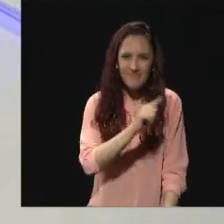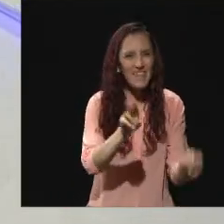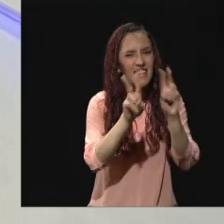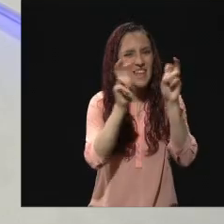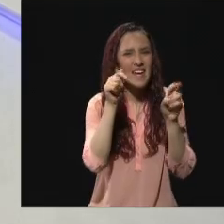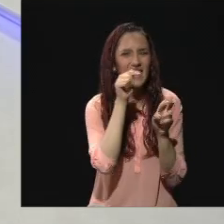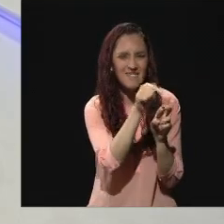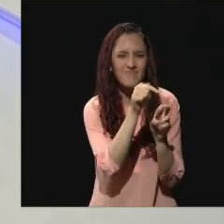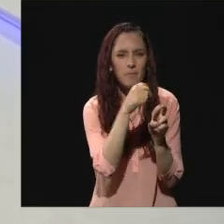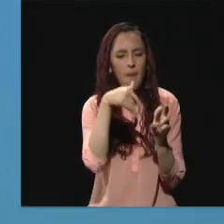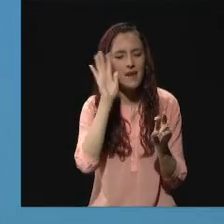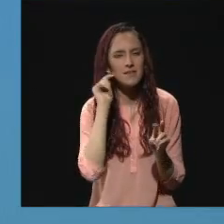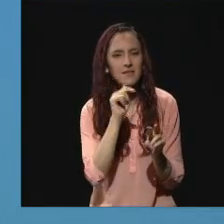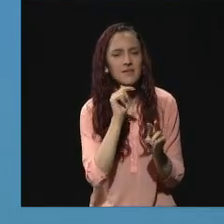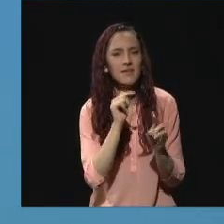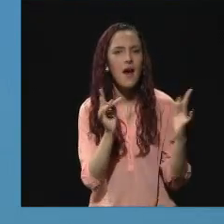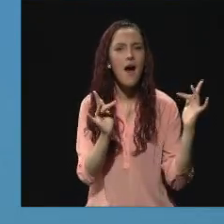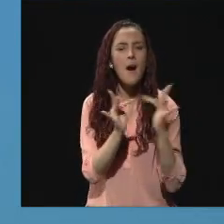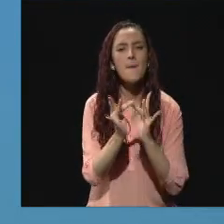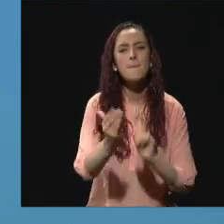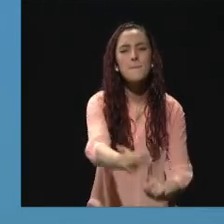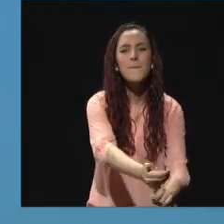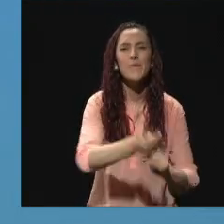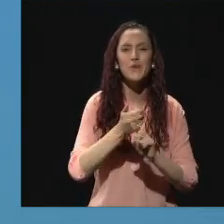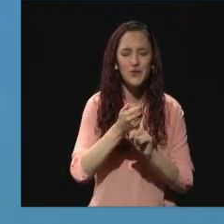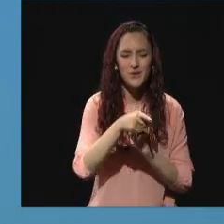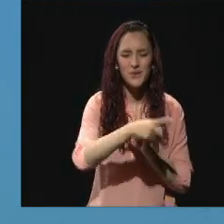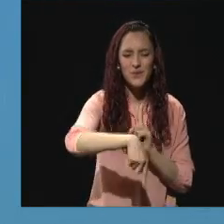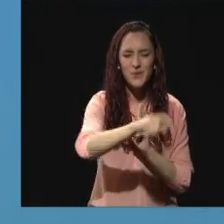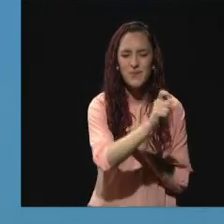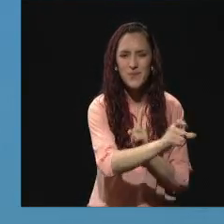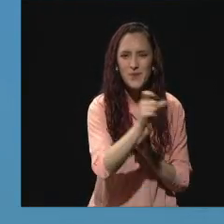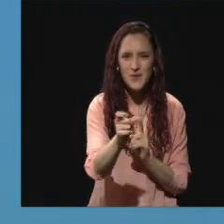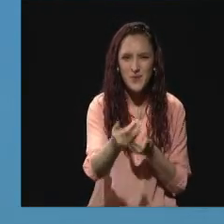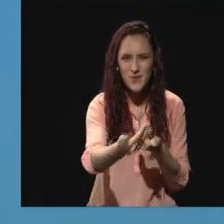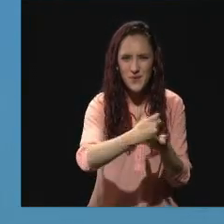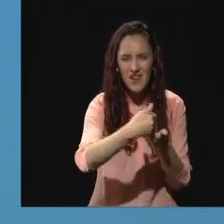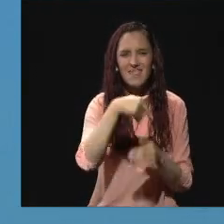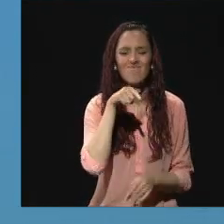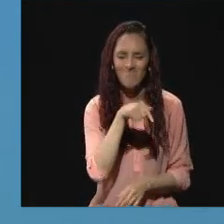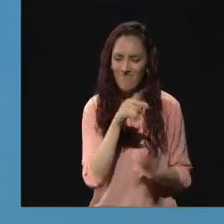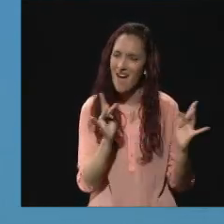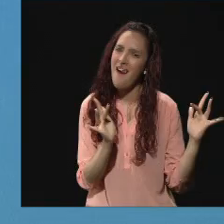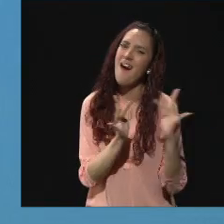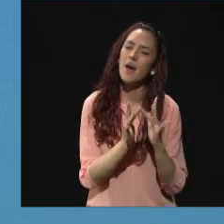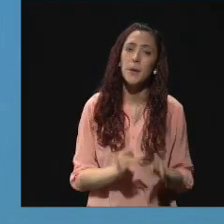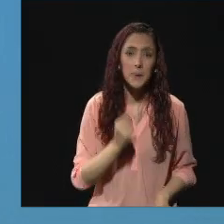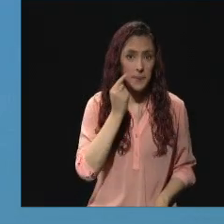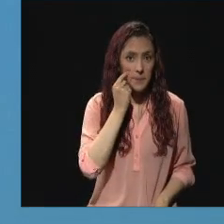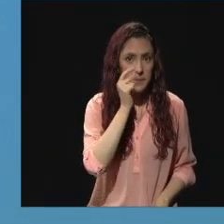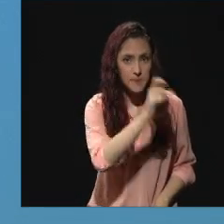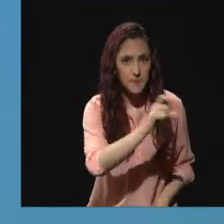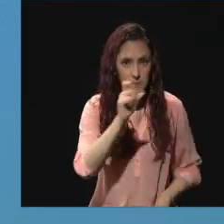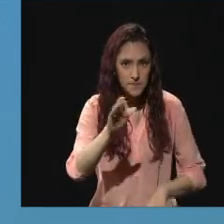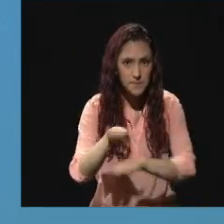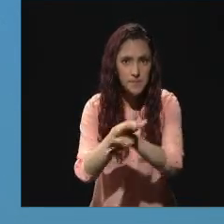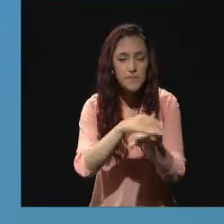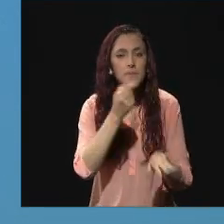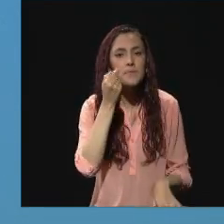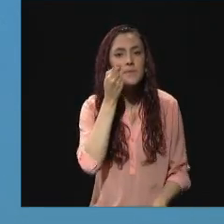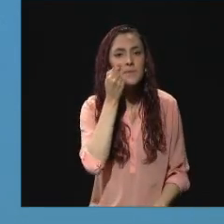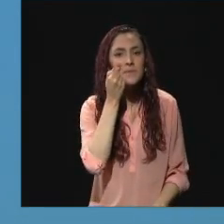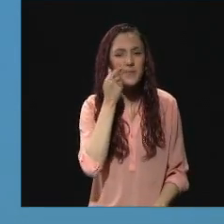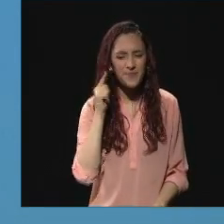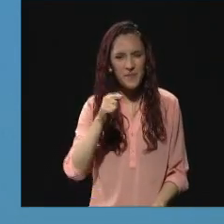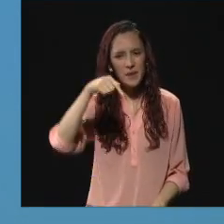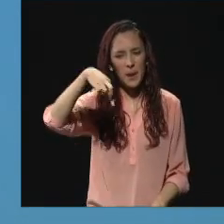régimen de protección de usuarios lo que es importante que entiendan los usuarios es el procedimiento en materia de